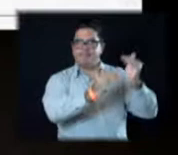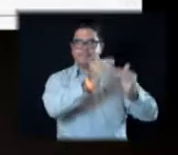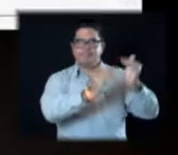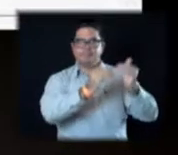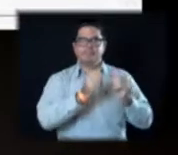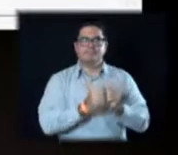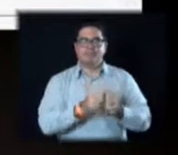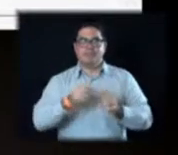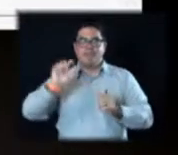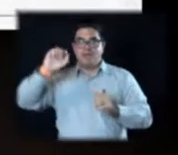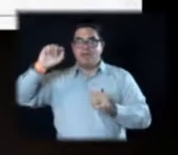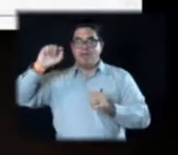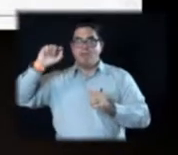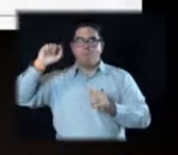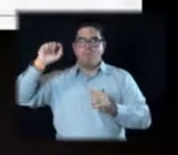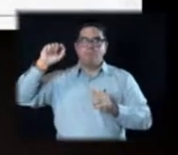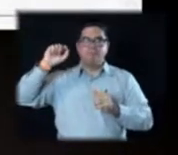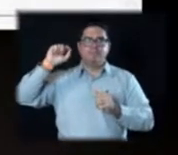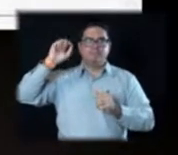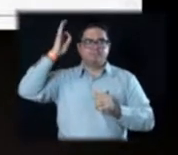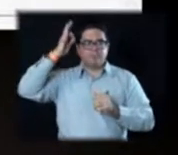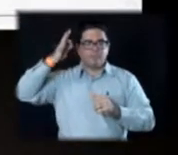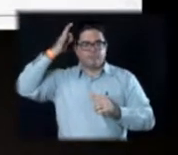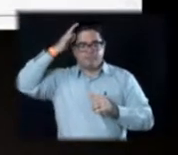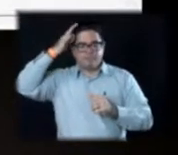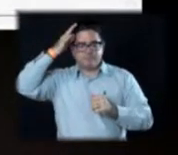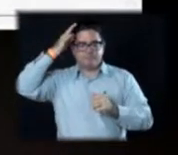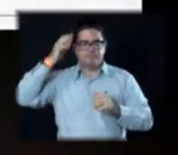municipalidades, han hecho públicos sus cuentas.